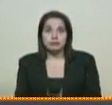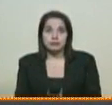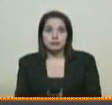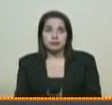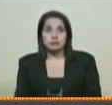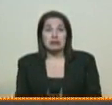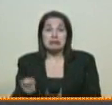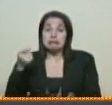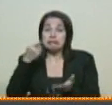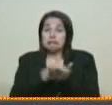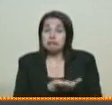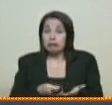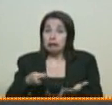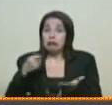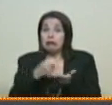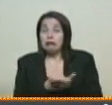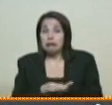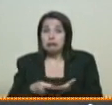Pagan.